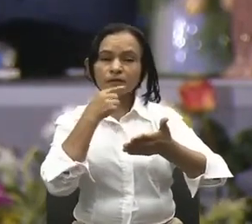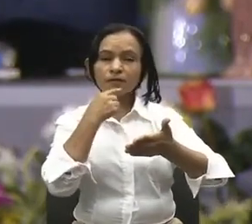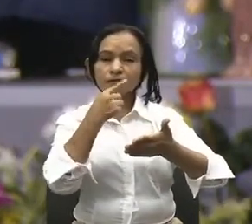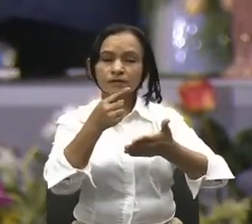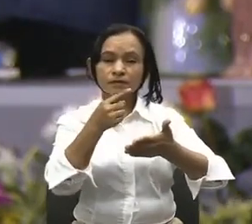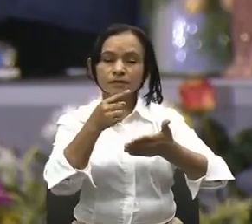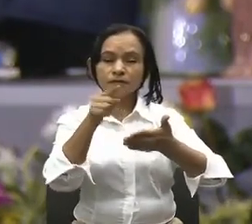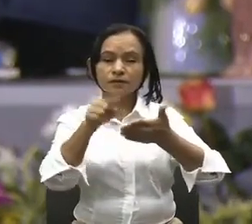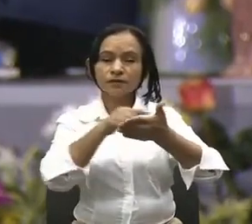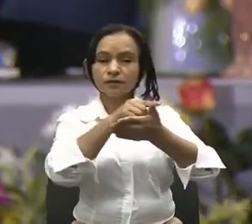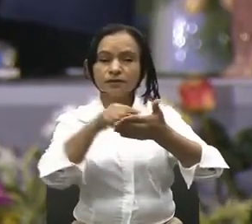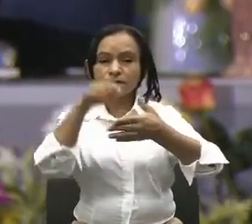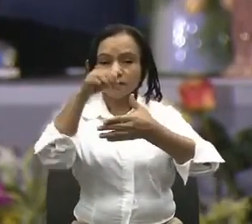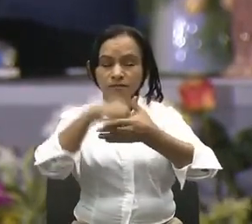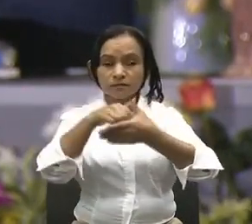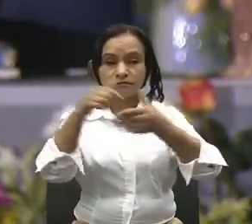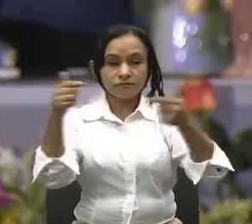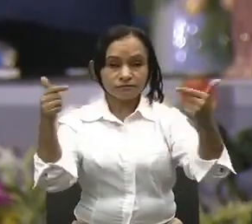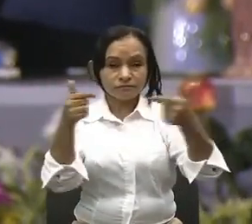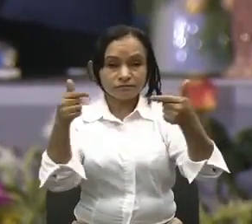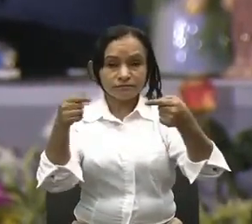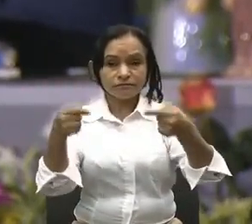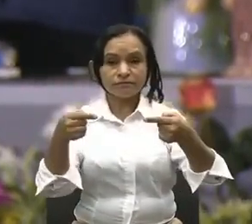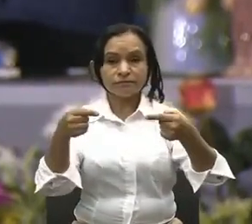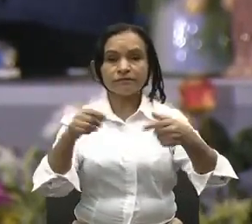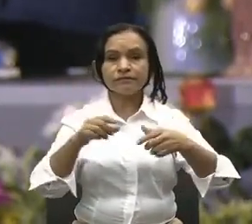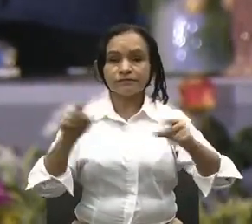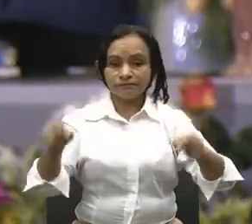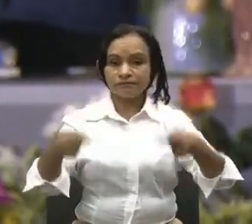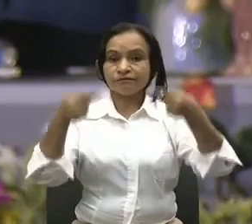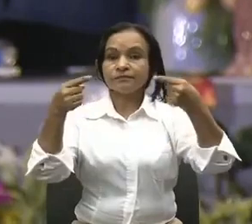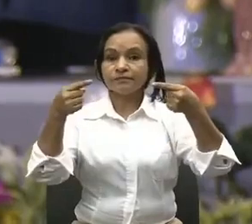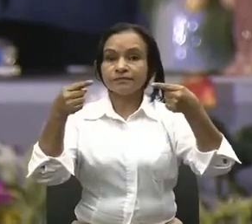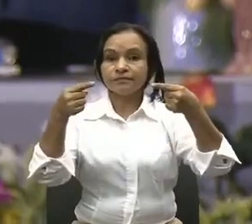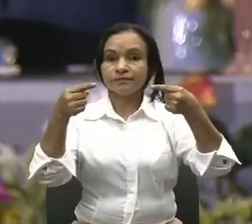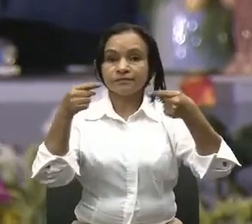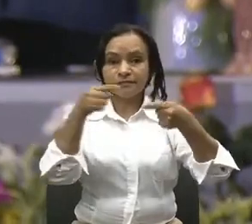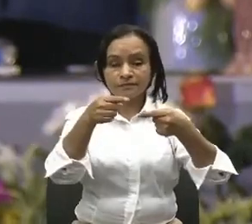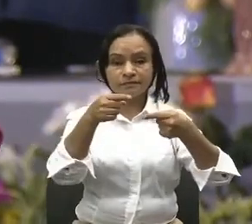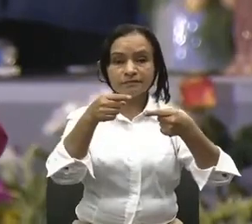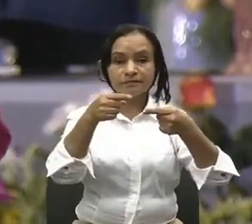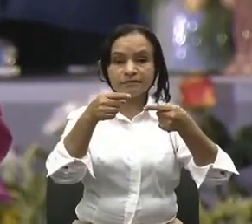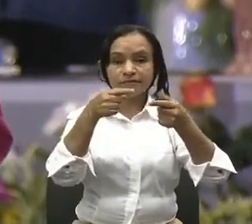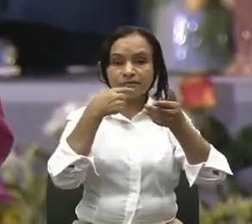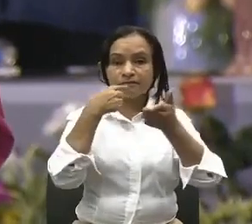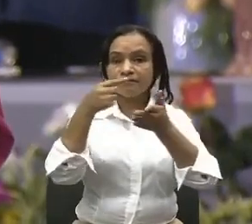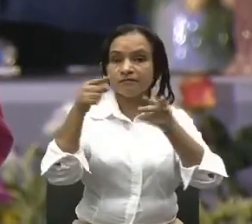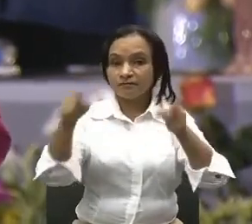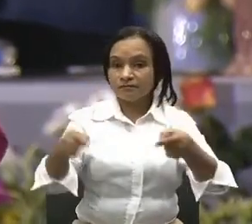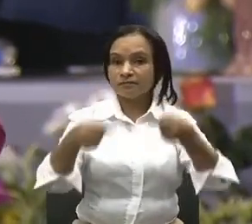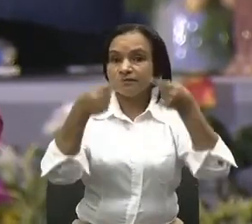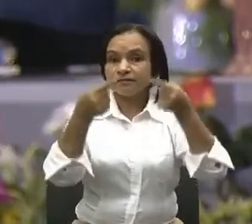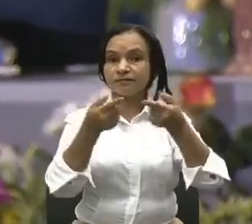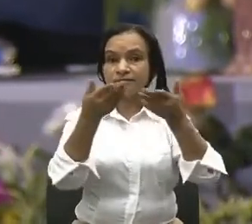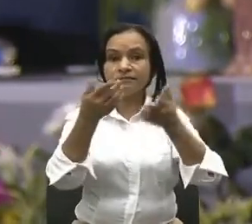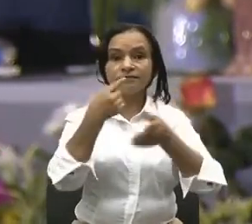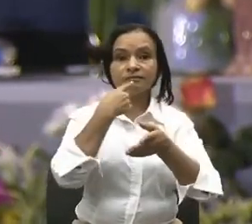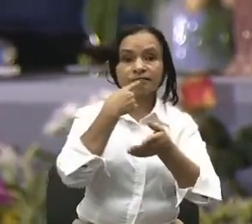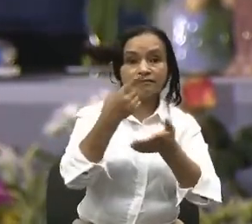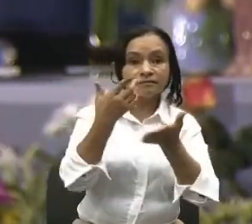y que están ahí los enfrentamientos y están ahí las denuncias, los